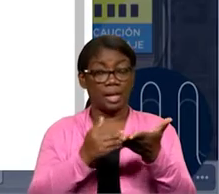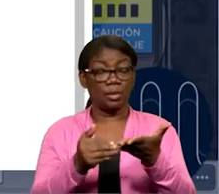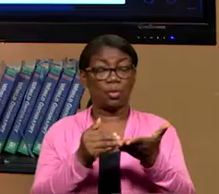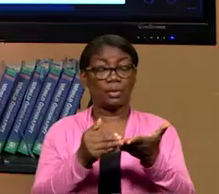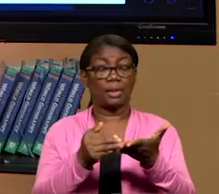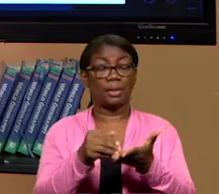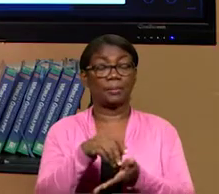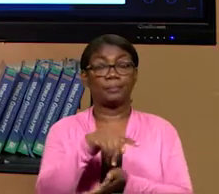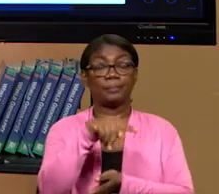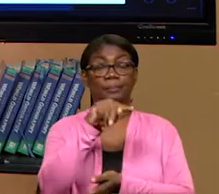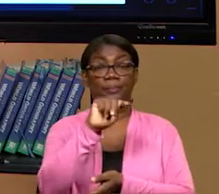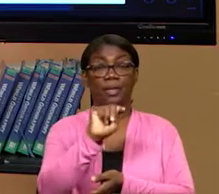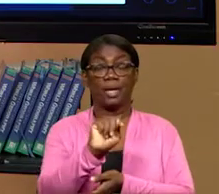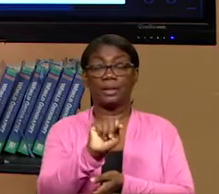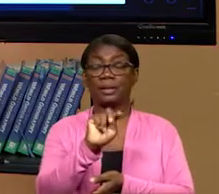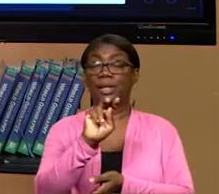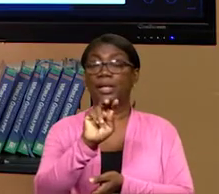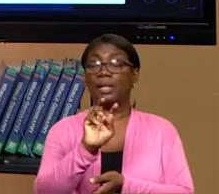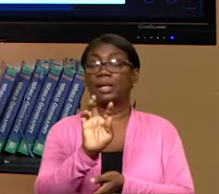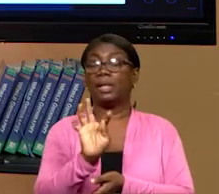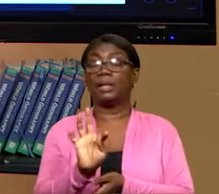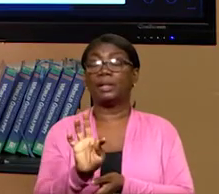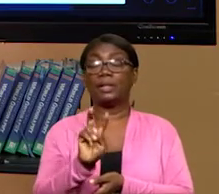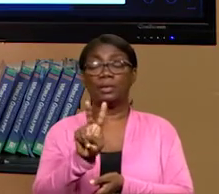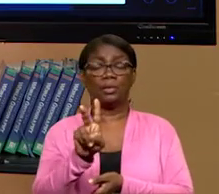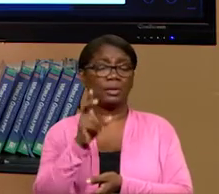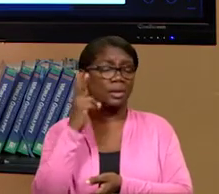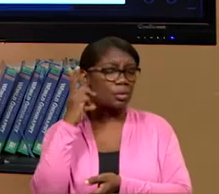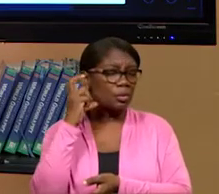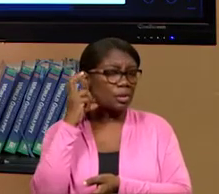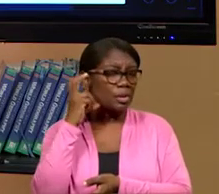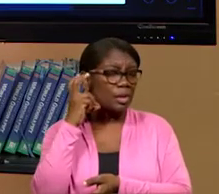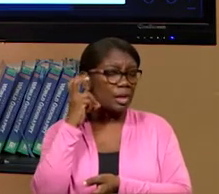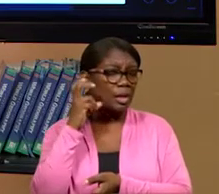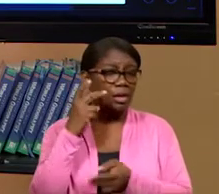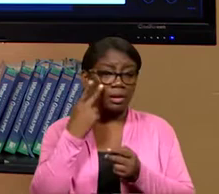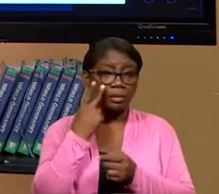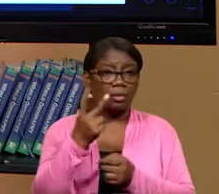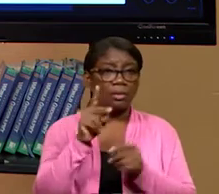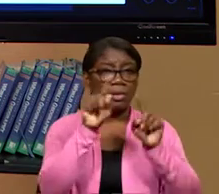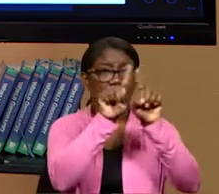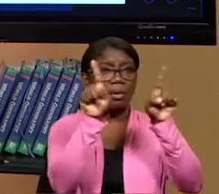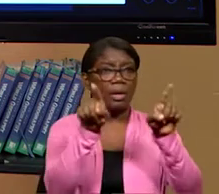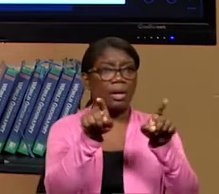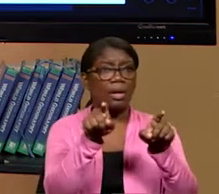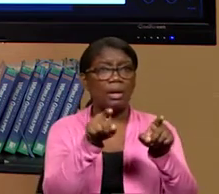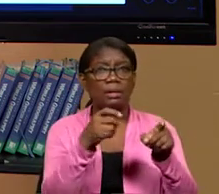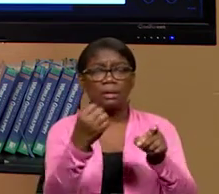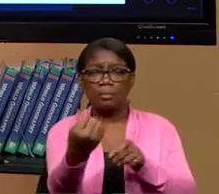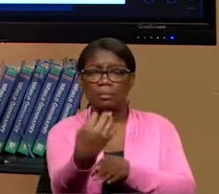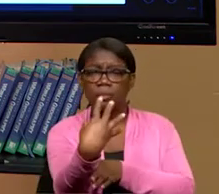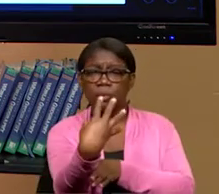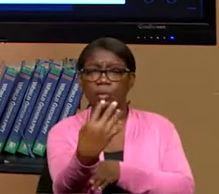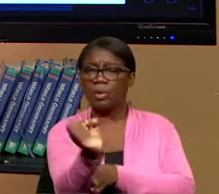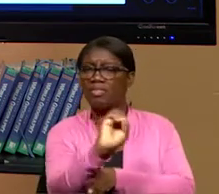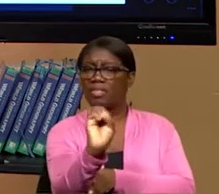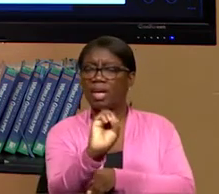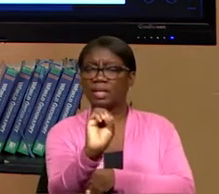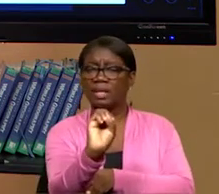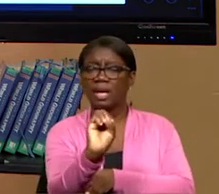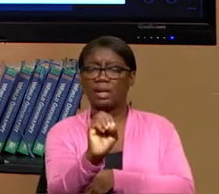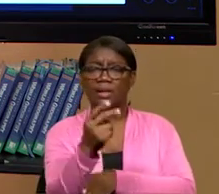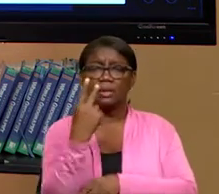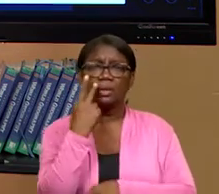ustedes observan que se escucha el audio, pero la imagen no se proyecta, si ustedes detenidamente van